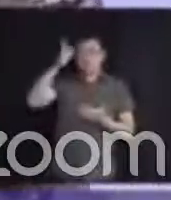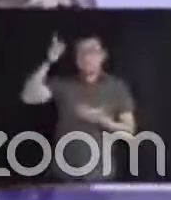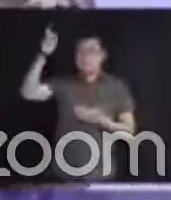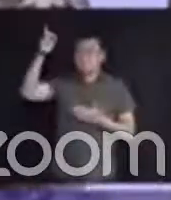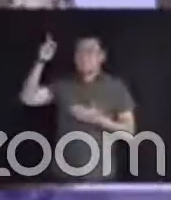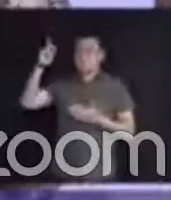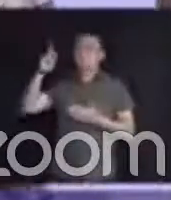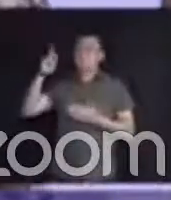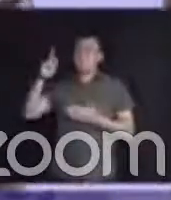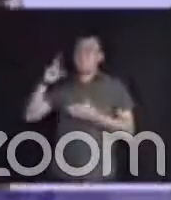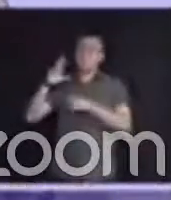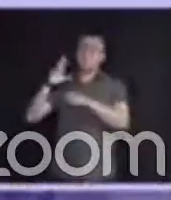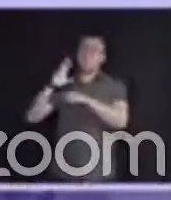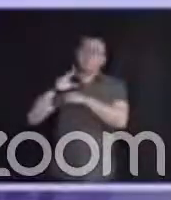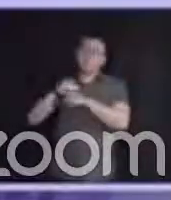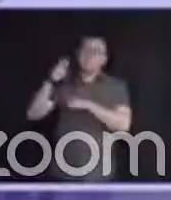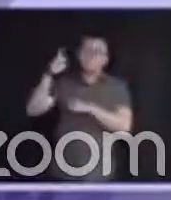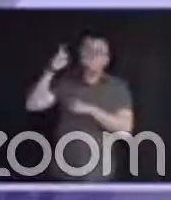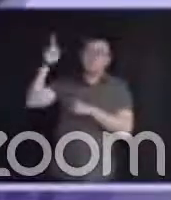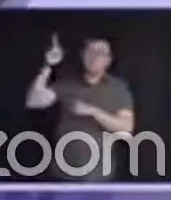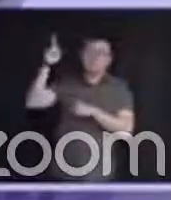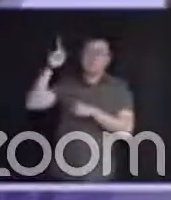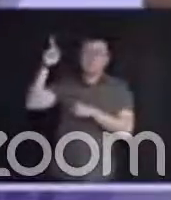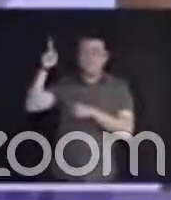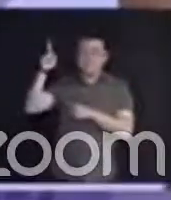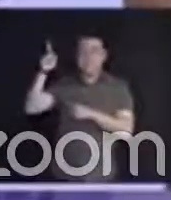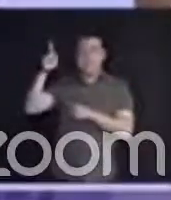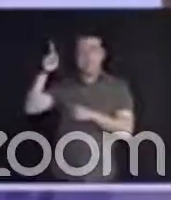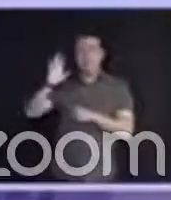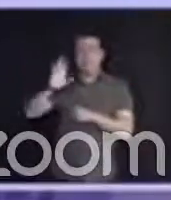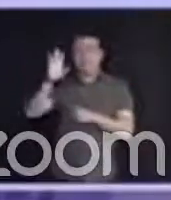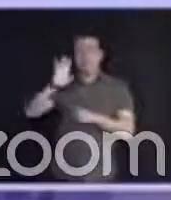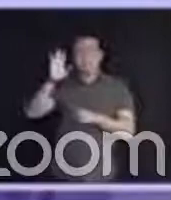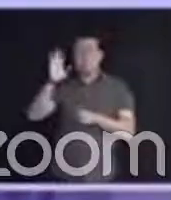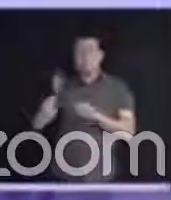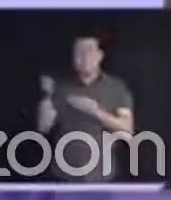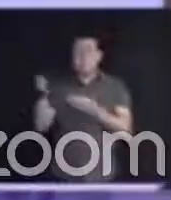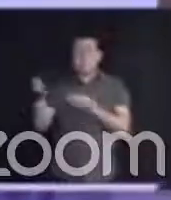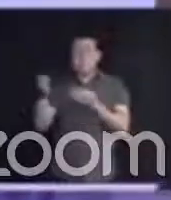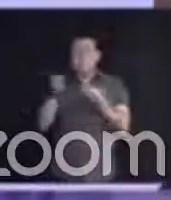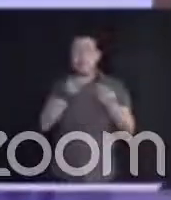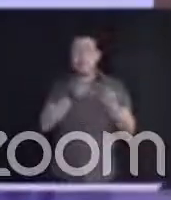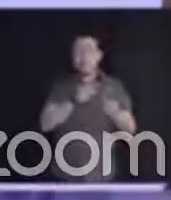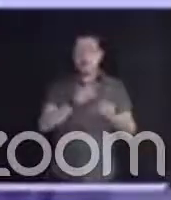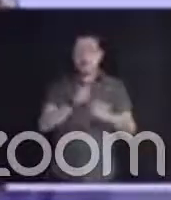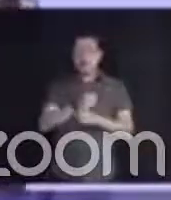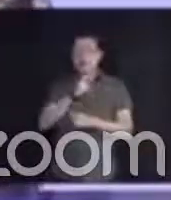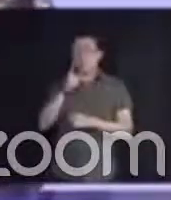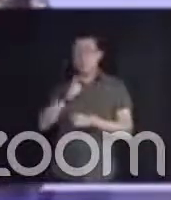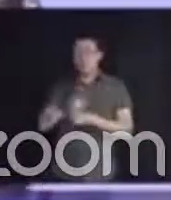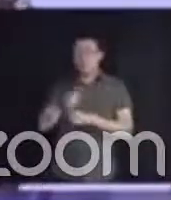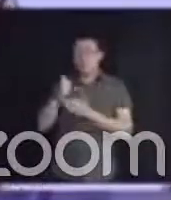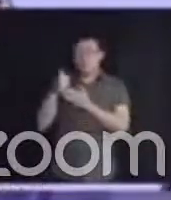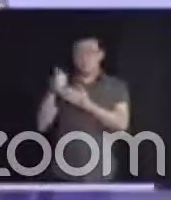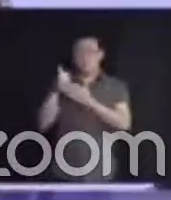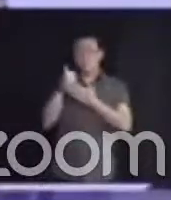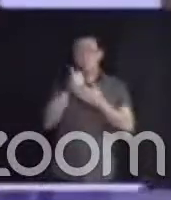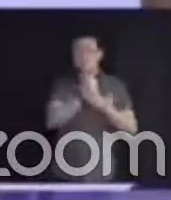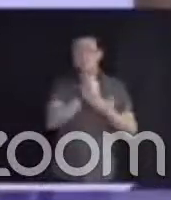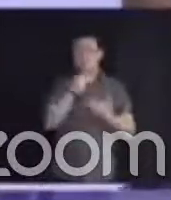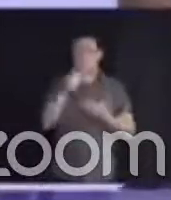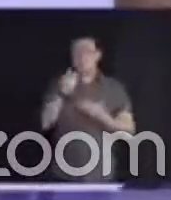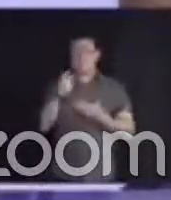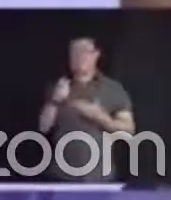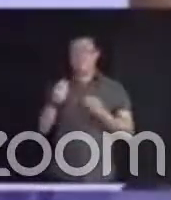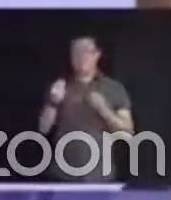y pues primeramente con Dios, porque creo que Él fue el que a todos nosotros, Él nos ha puesto esta oportunidad